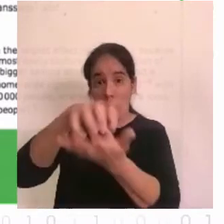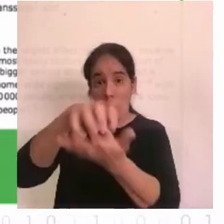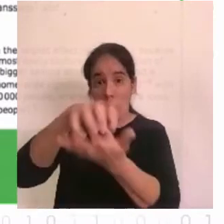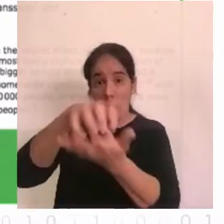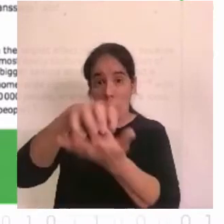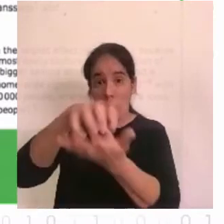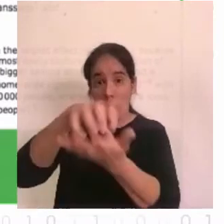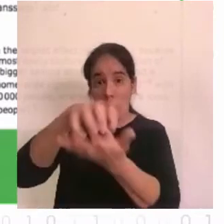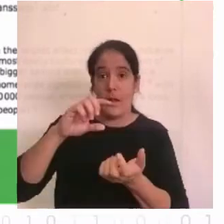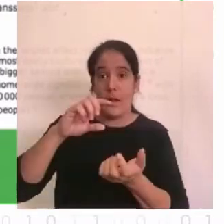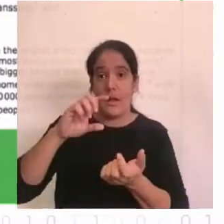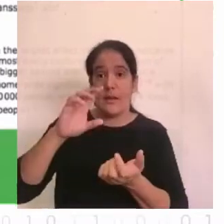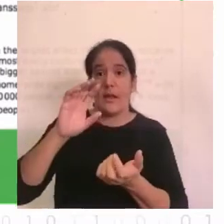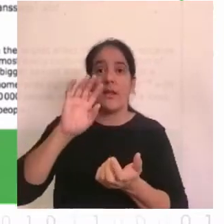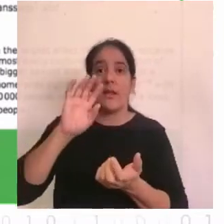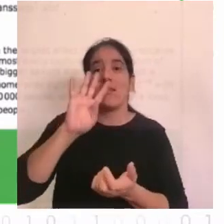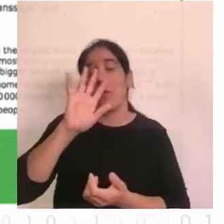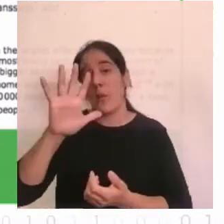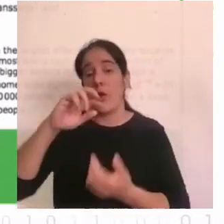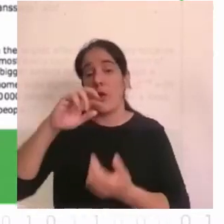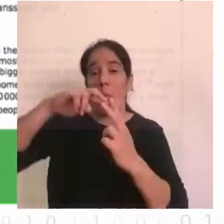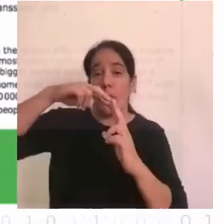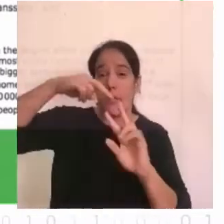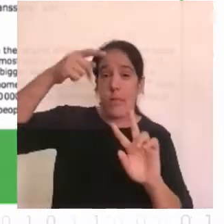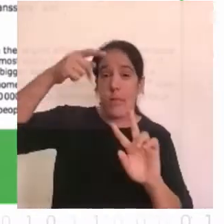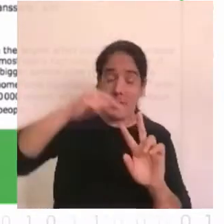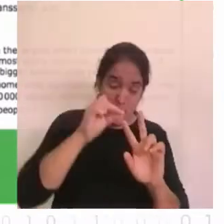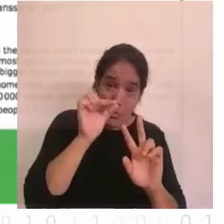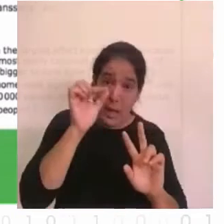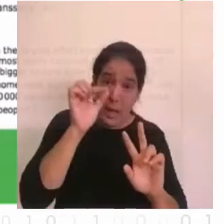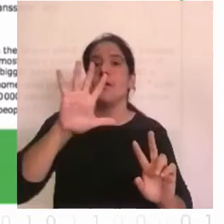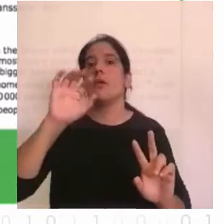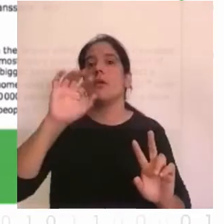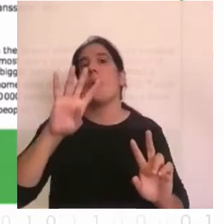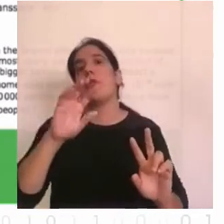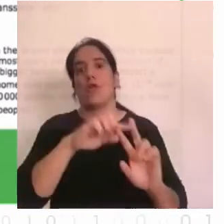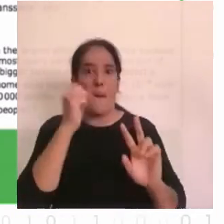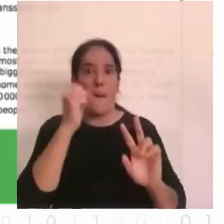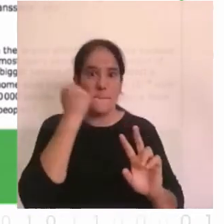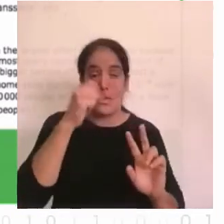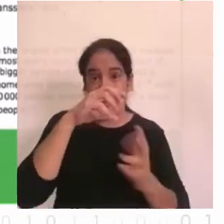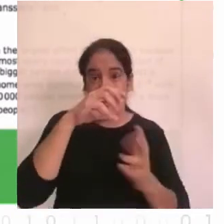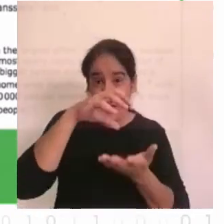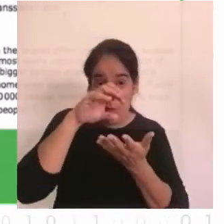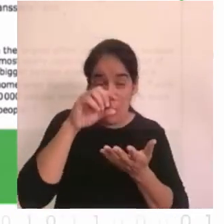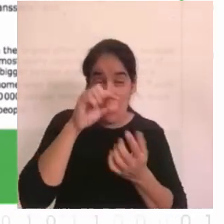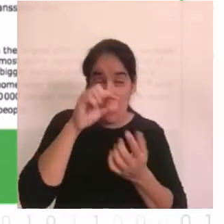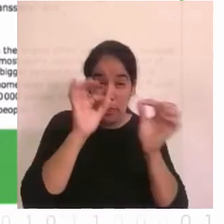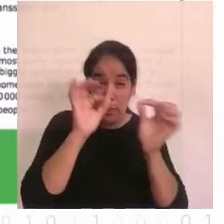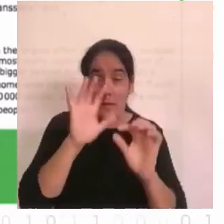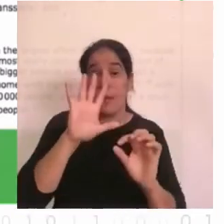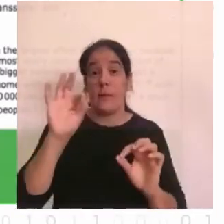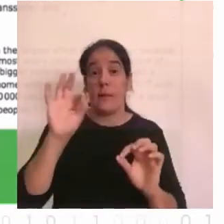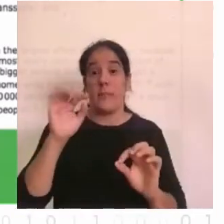variables son las importantes, y cuando se intentaba predecir la altura a partir de esas 54 variables, eso andaba muchísimo peor que simplemente